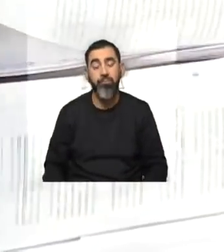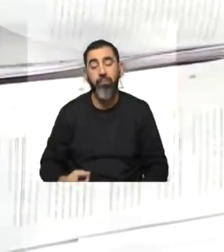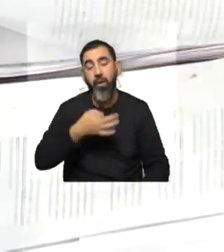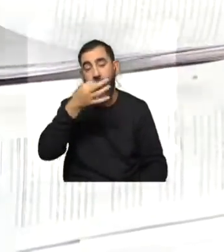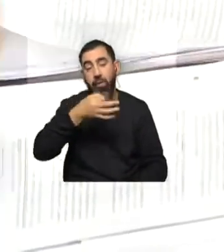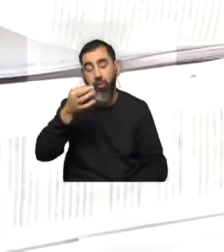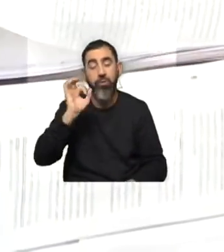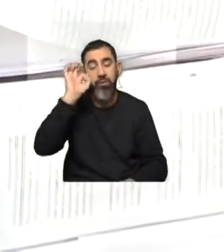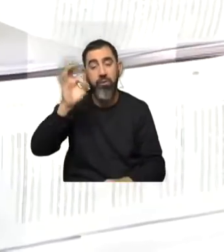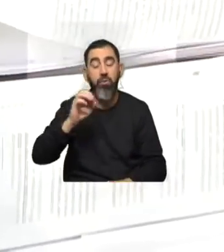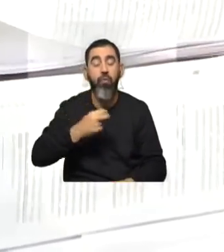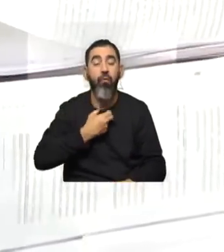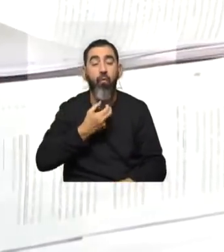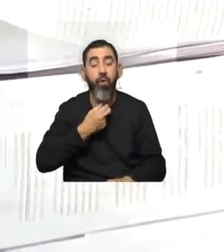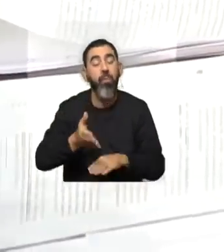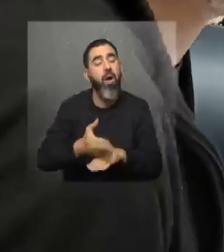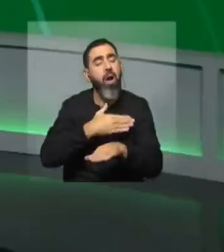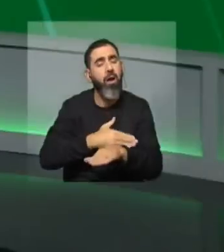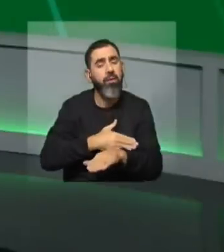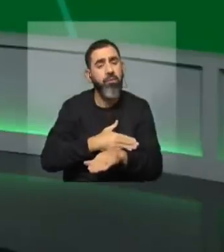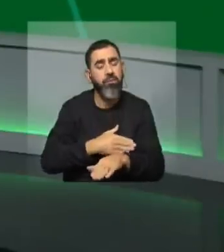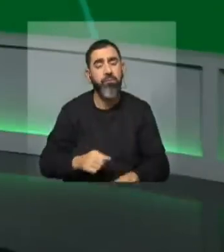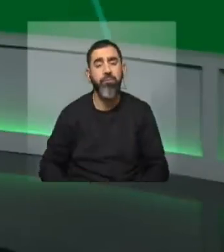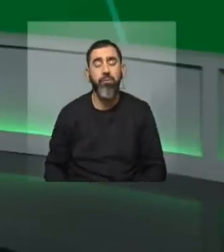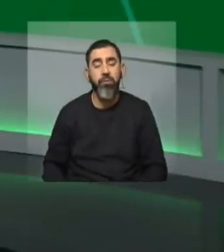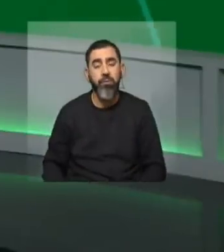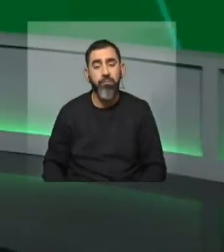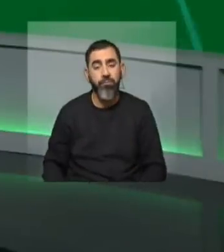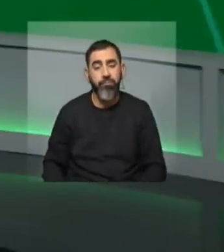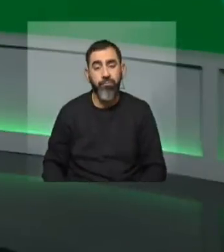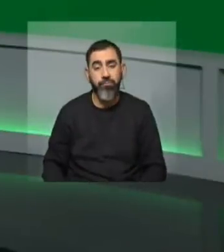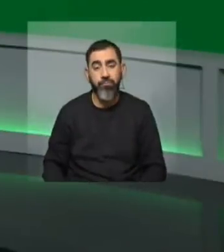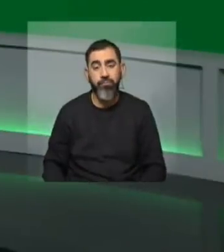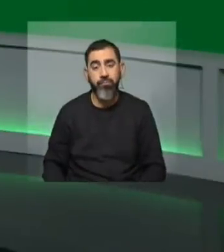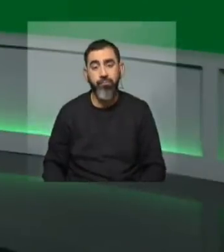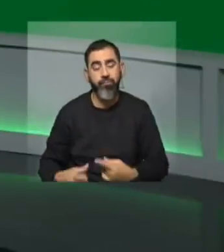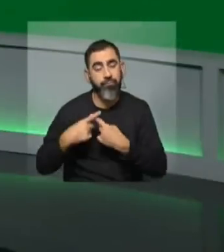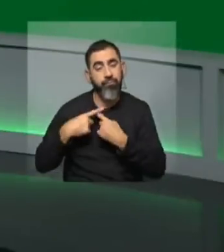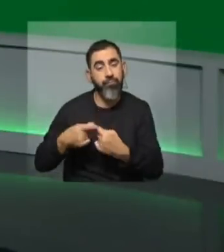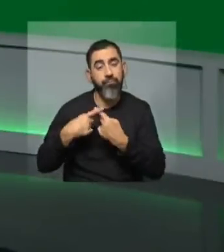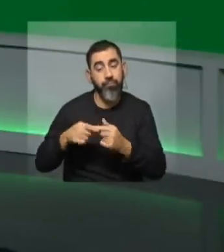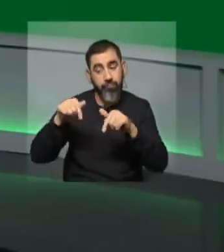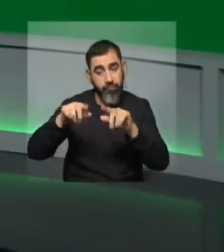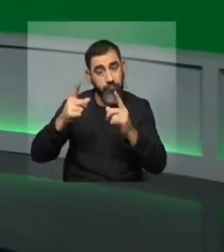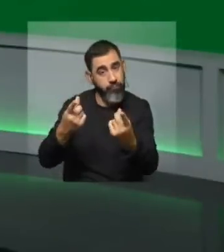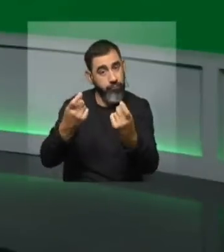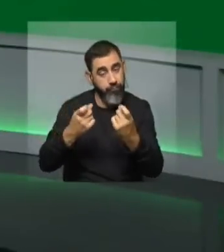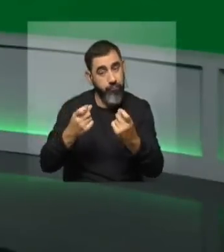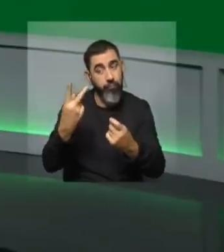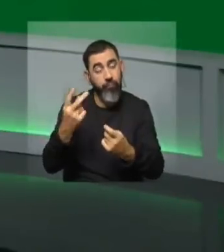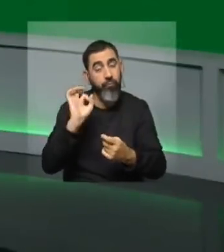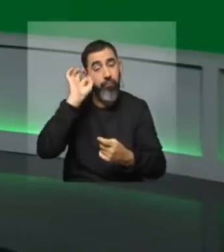del senador Andrade, pero más temprano, como bien decía nuestro compañero Eduardo Delgado, hubo un debate también allí fuerte entre